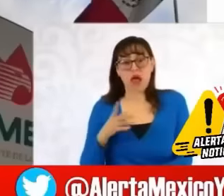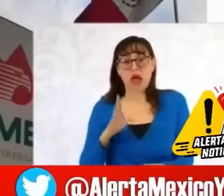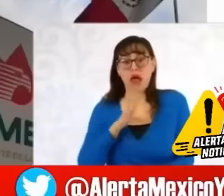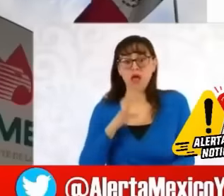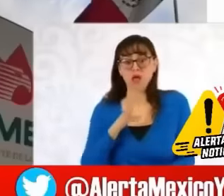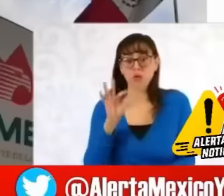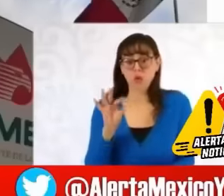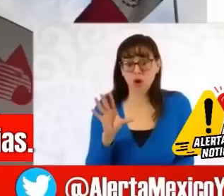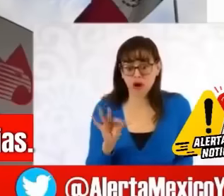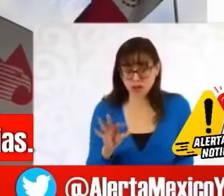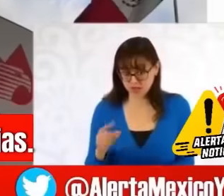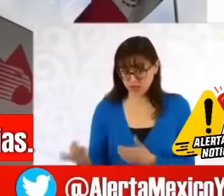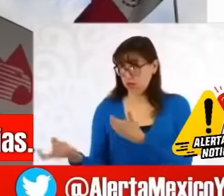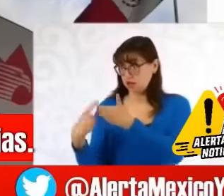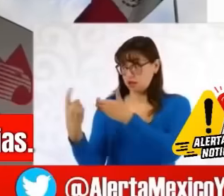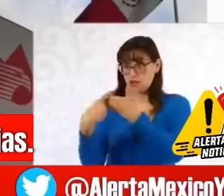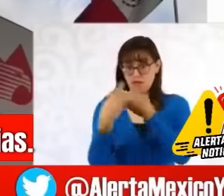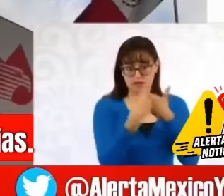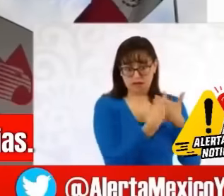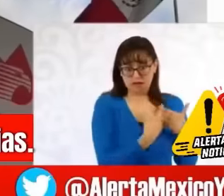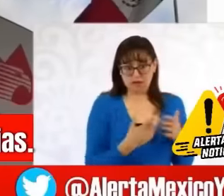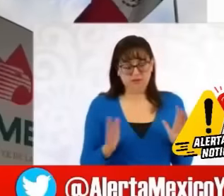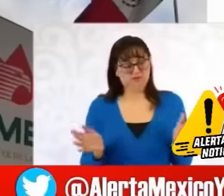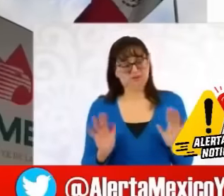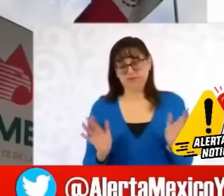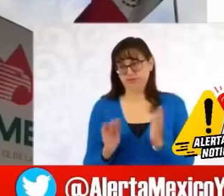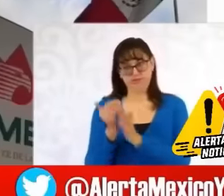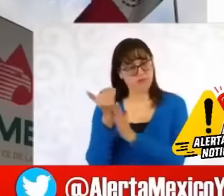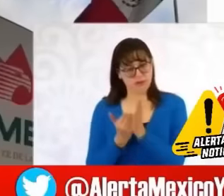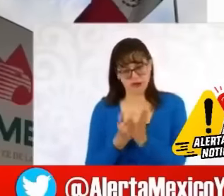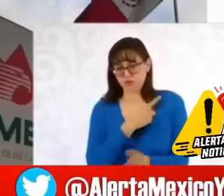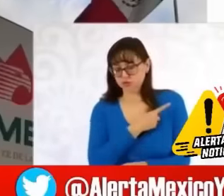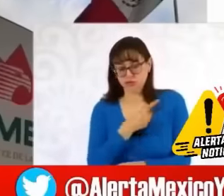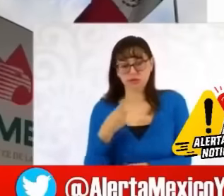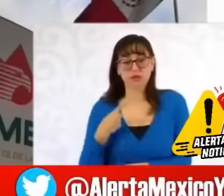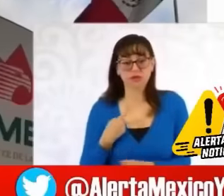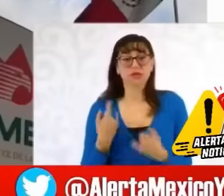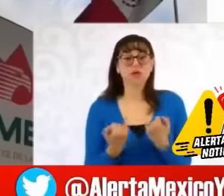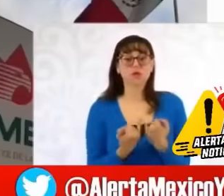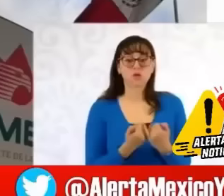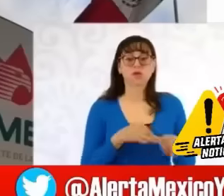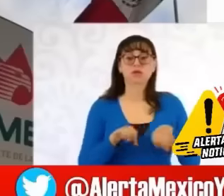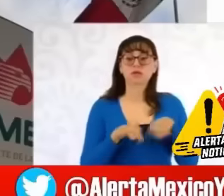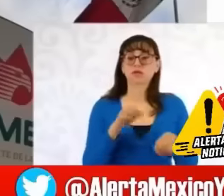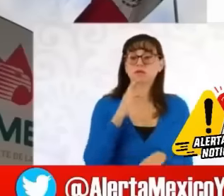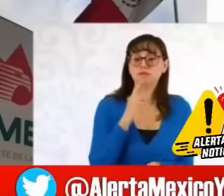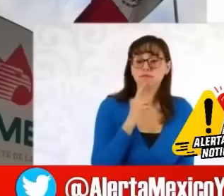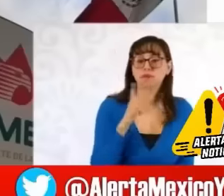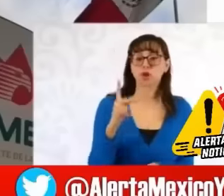filiales, para dejar solamente las estrictamente necesarias. Vamos a incrementar la eficiencia operativa para